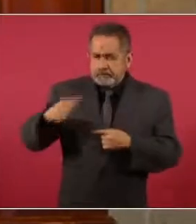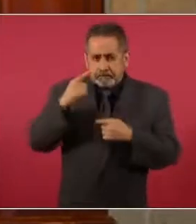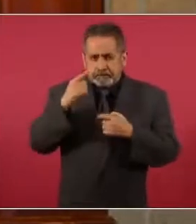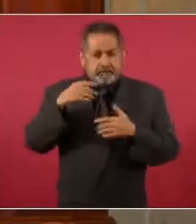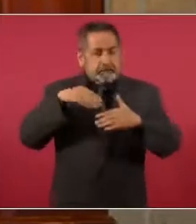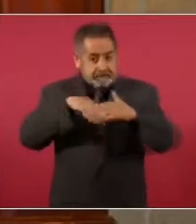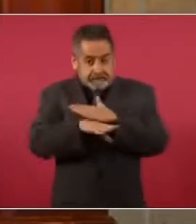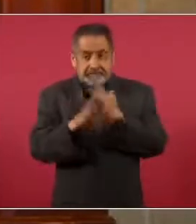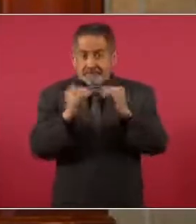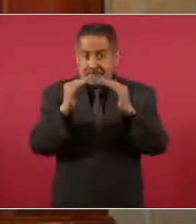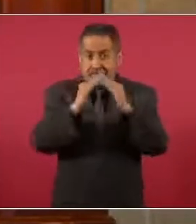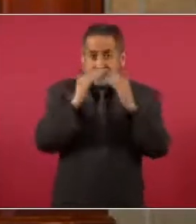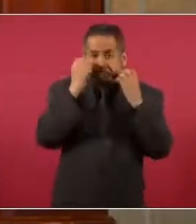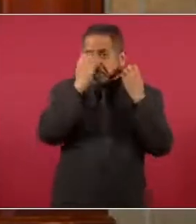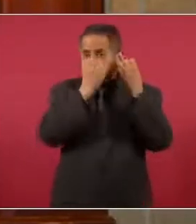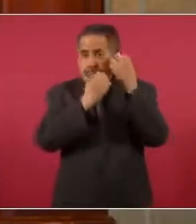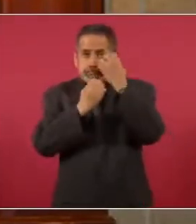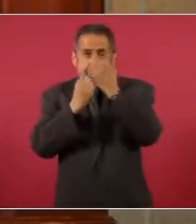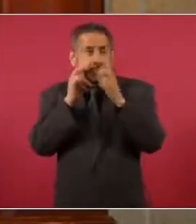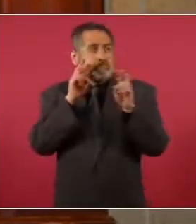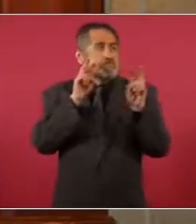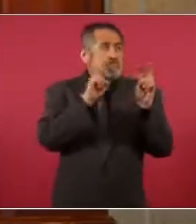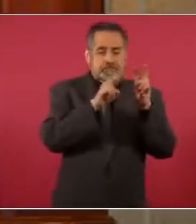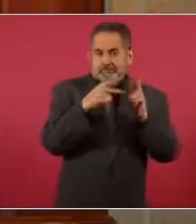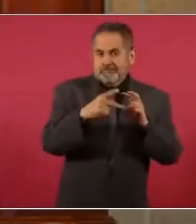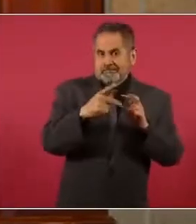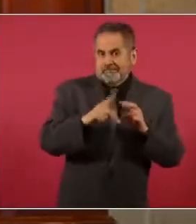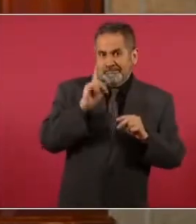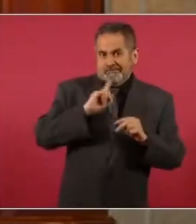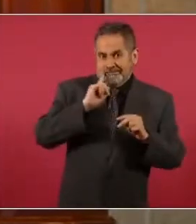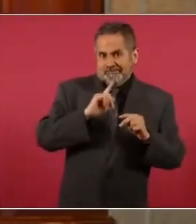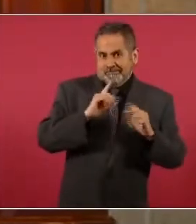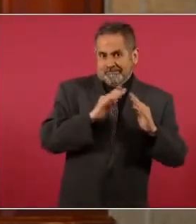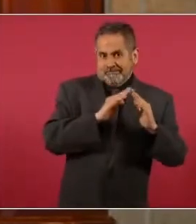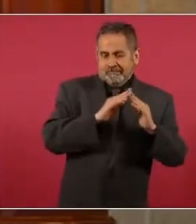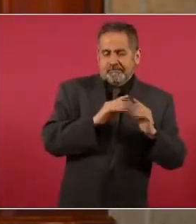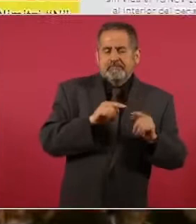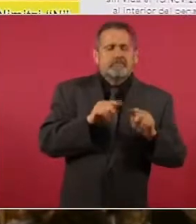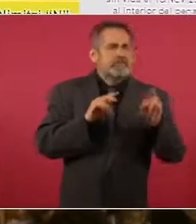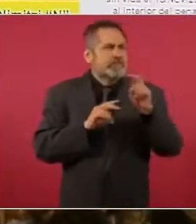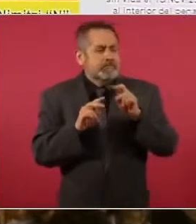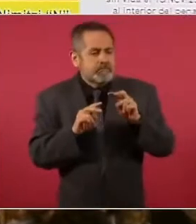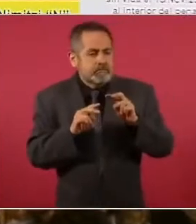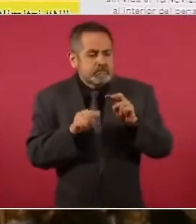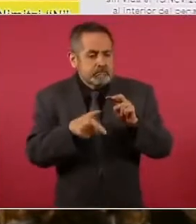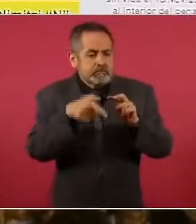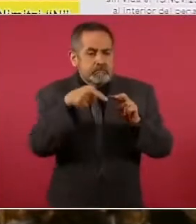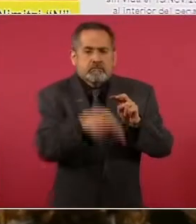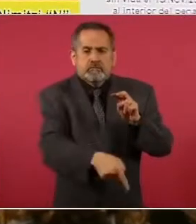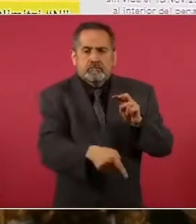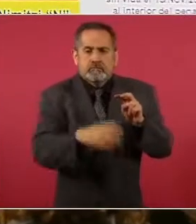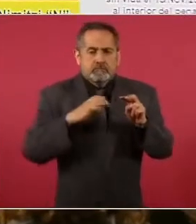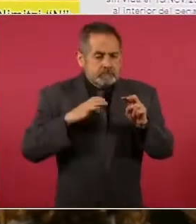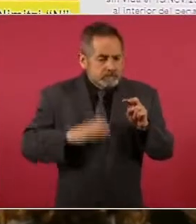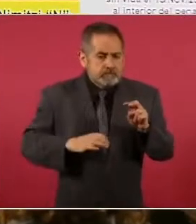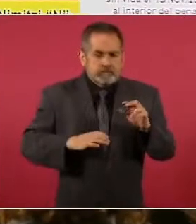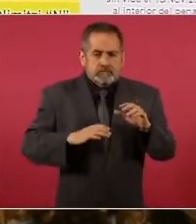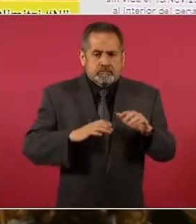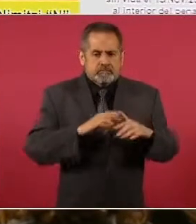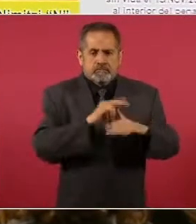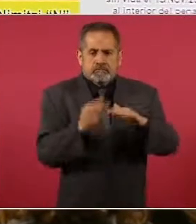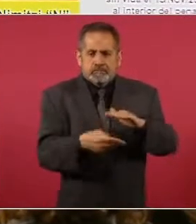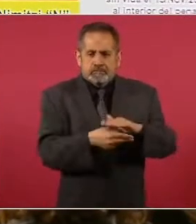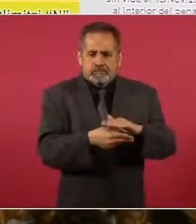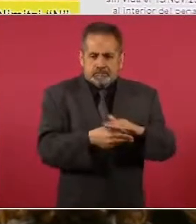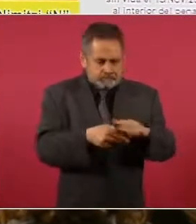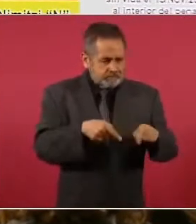en la propia casa donde tiene su domicilio la hoy detenida, se encontró el cuerpo de la víctima, su